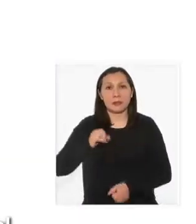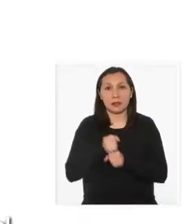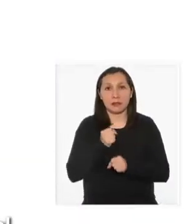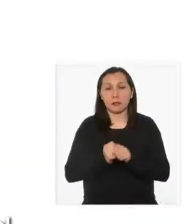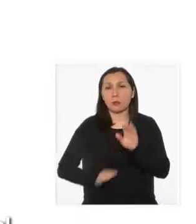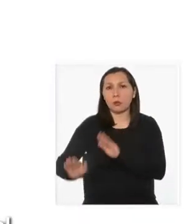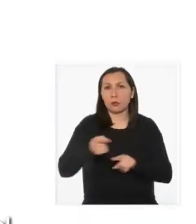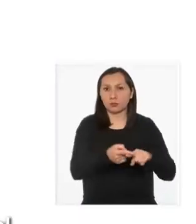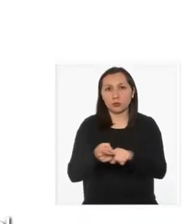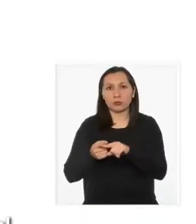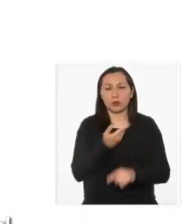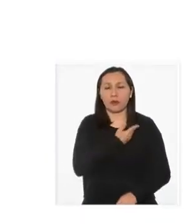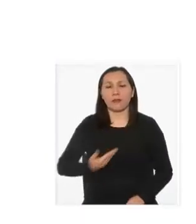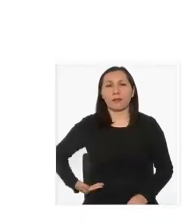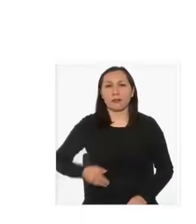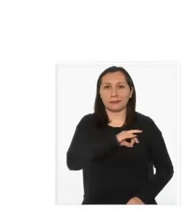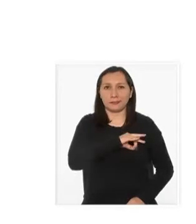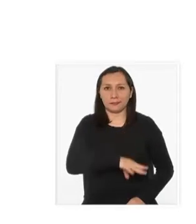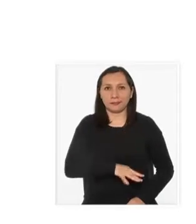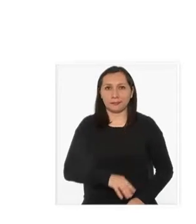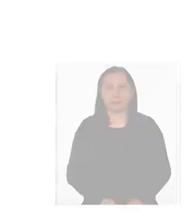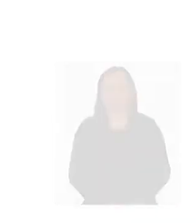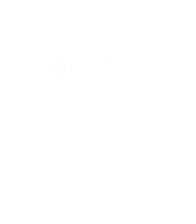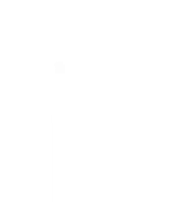Ministerio del Trabajo y Previsión Social, Gobierno de Chile.